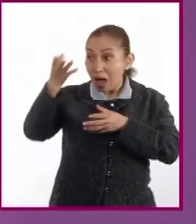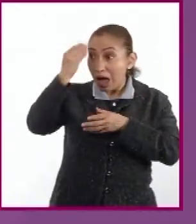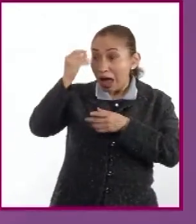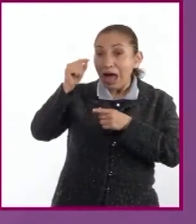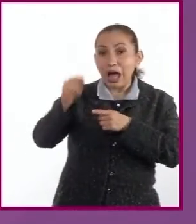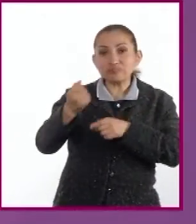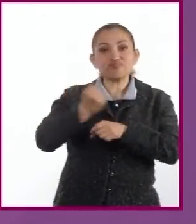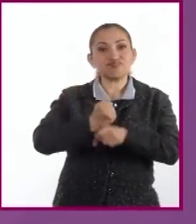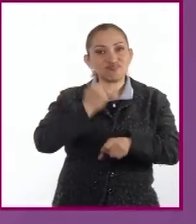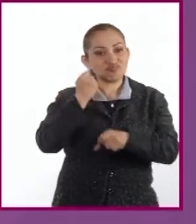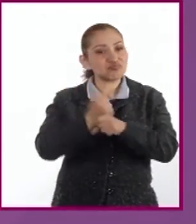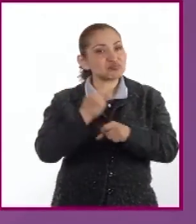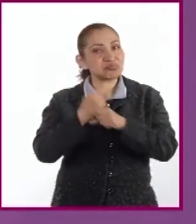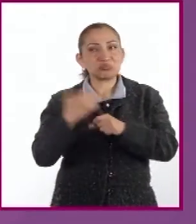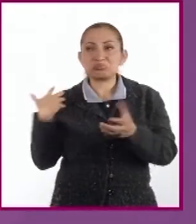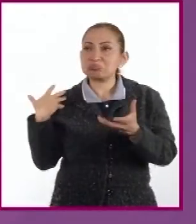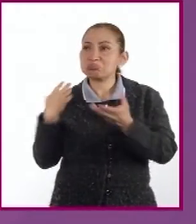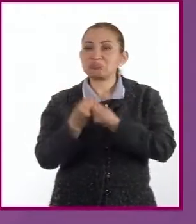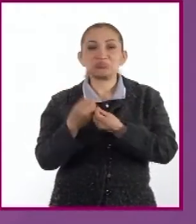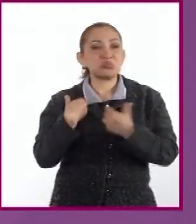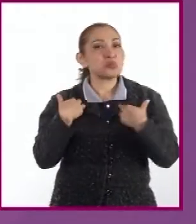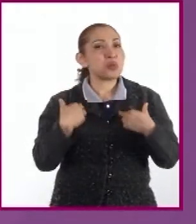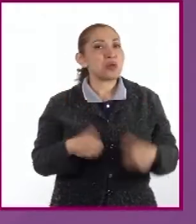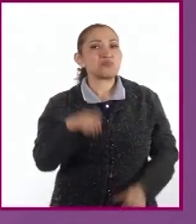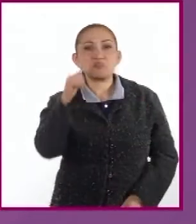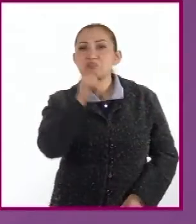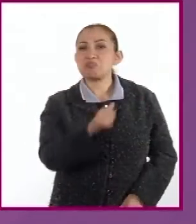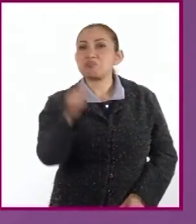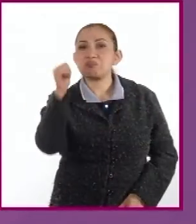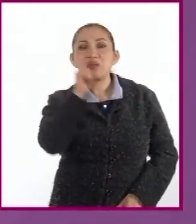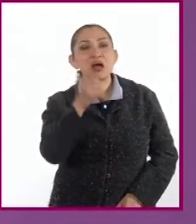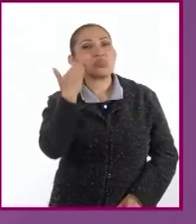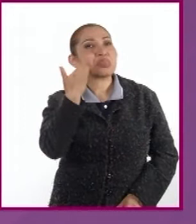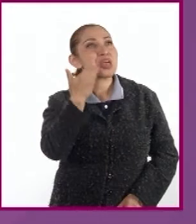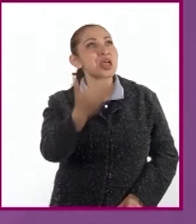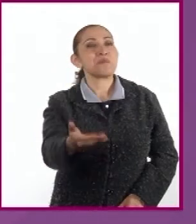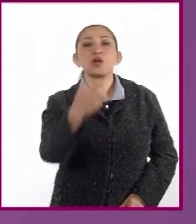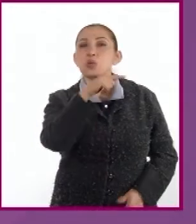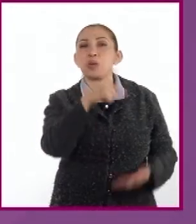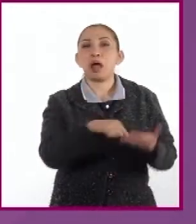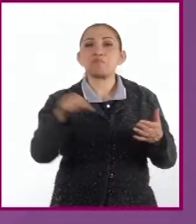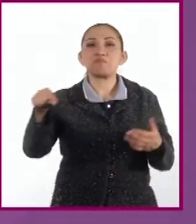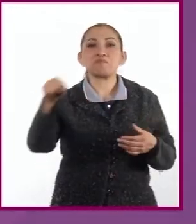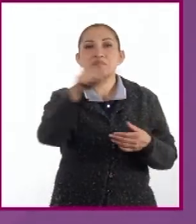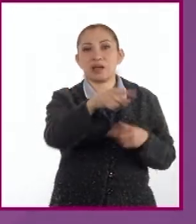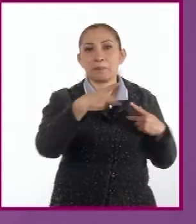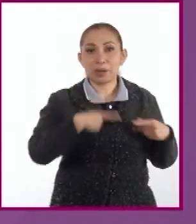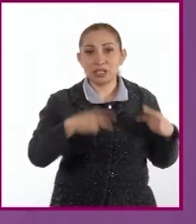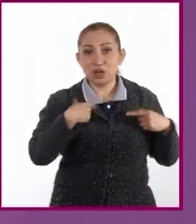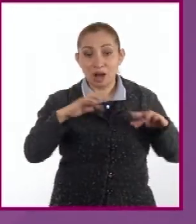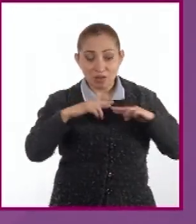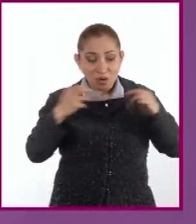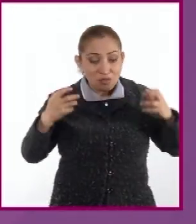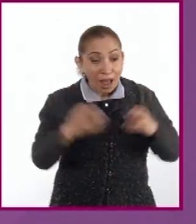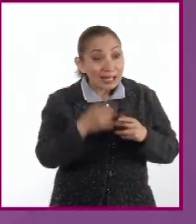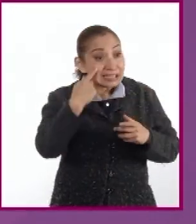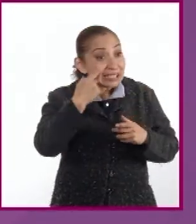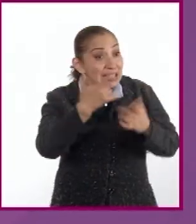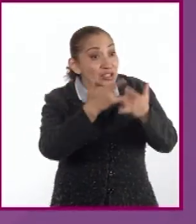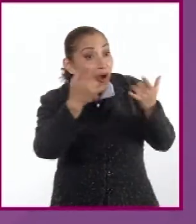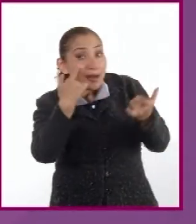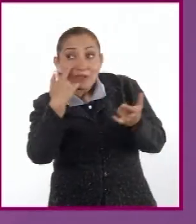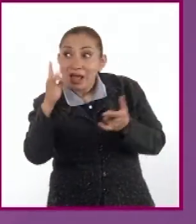una práctica que ha acompañado a la humanidad en todos los tiempos y lugares. La gente se ha reunido a contar historias